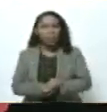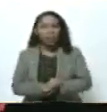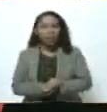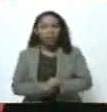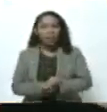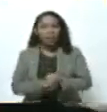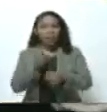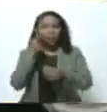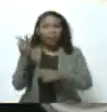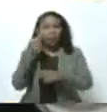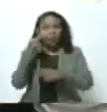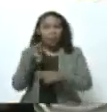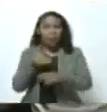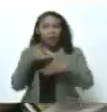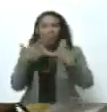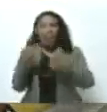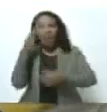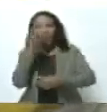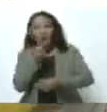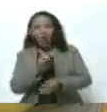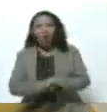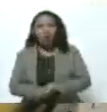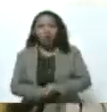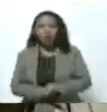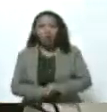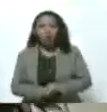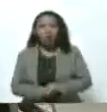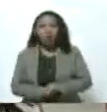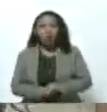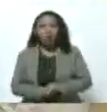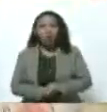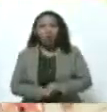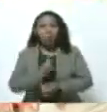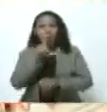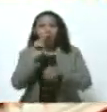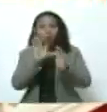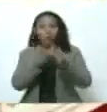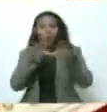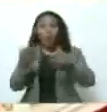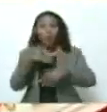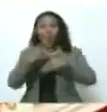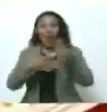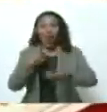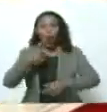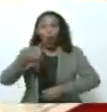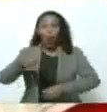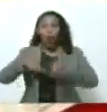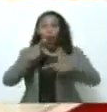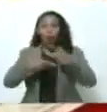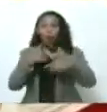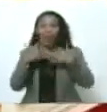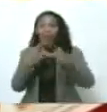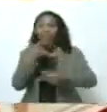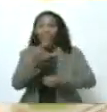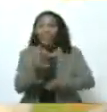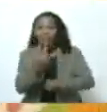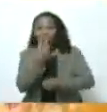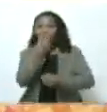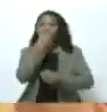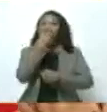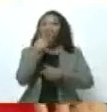olfato. Veo, veo, ¿qué veo? Un cuento, ¿de qué color? ¿Qué dice el